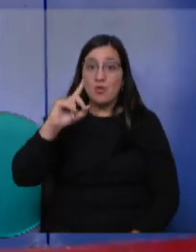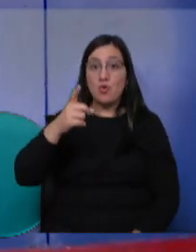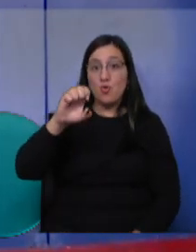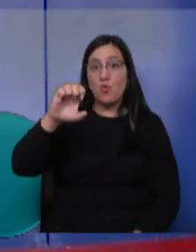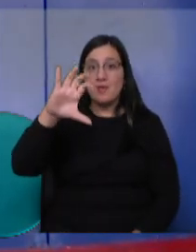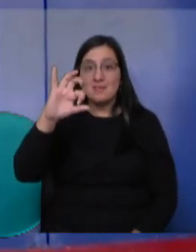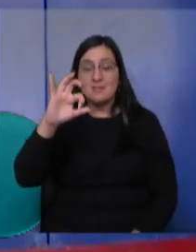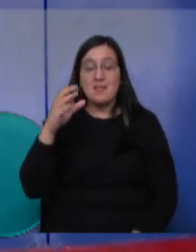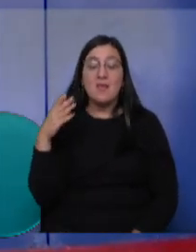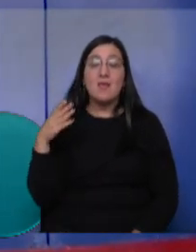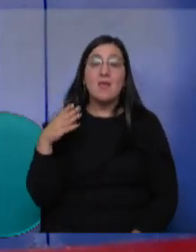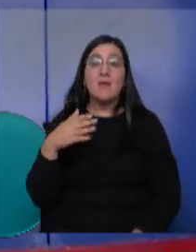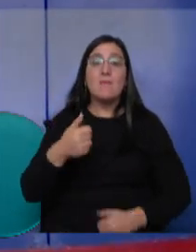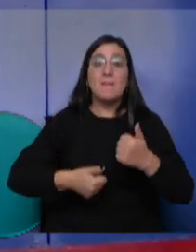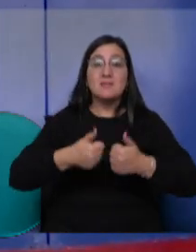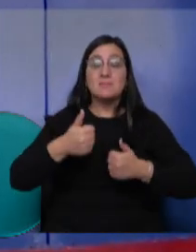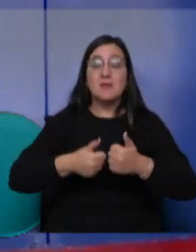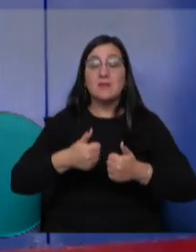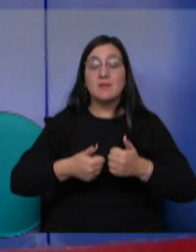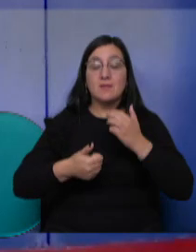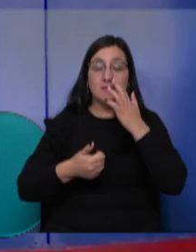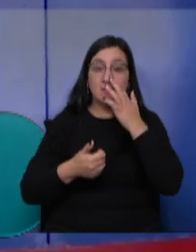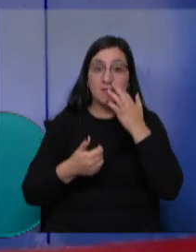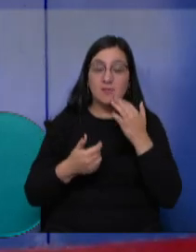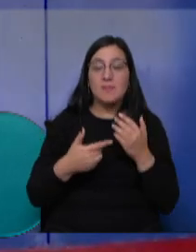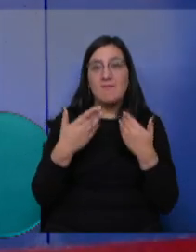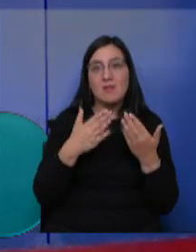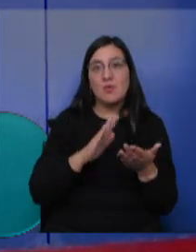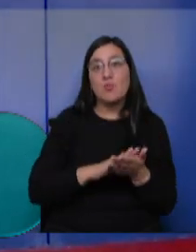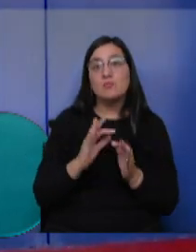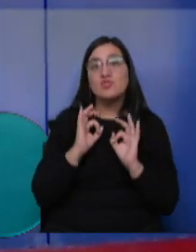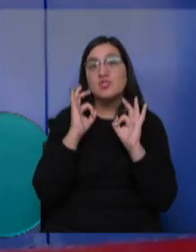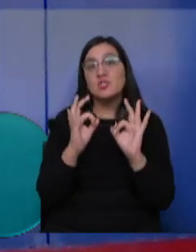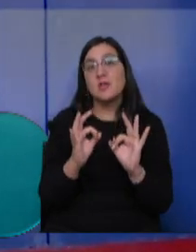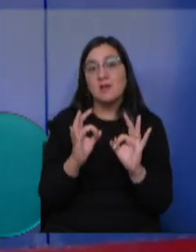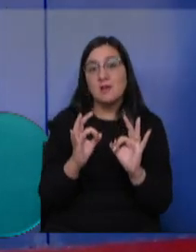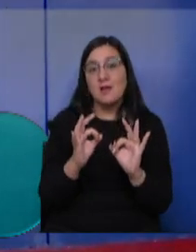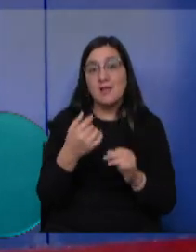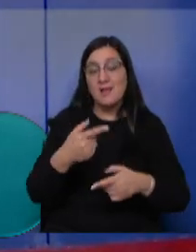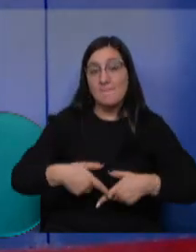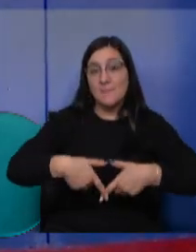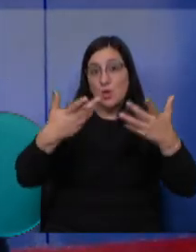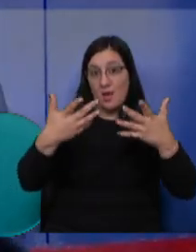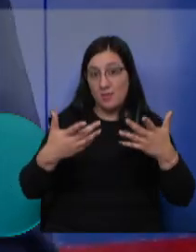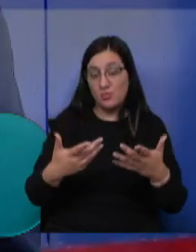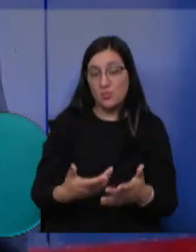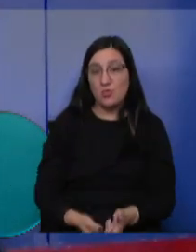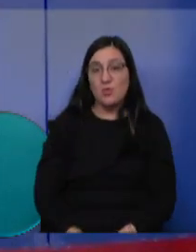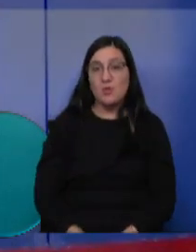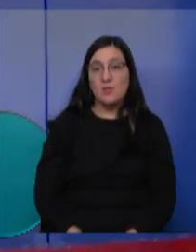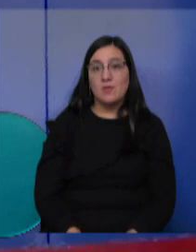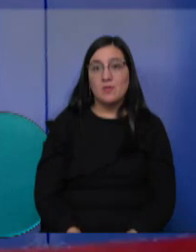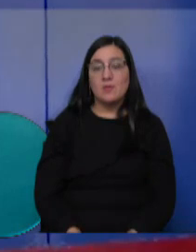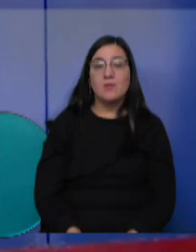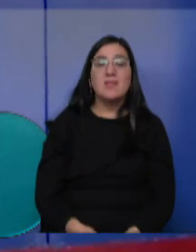va a presentar en el Panamericano de Clubes, y para hablar un poco de eso, de cómo llegan a este campeonato y qué